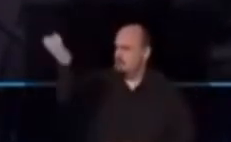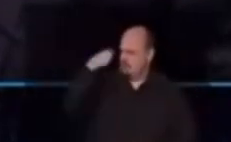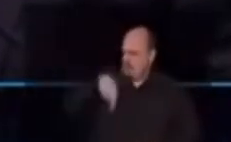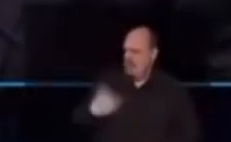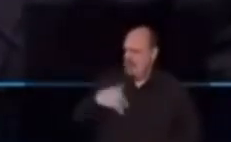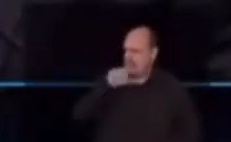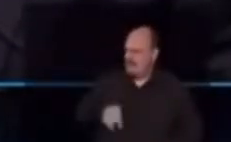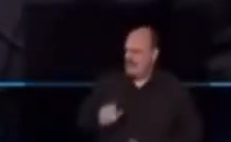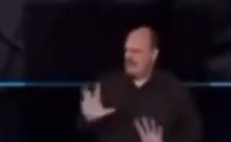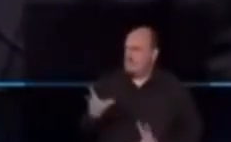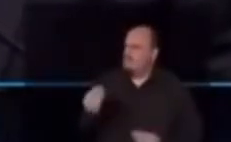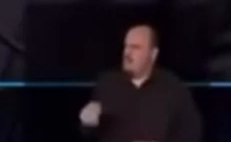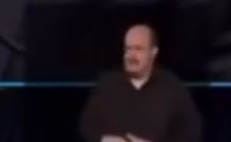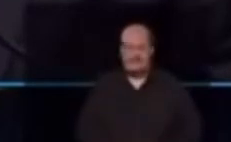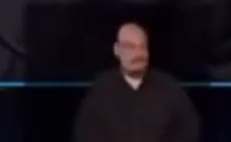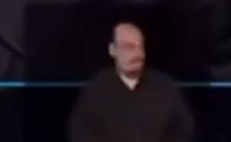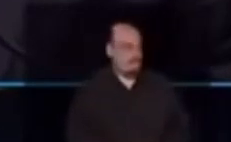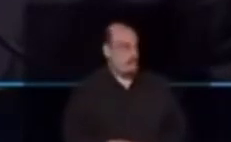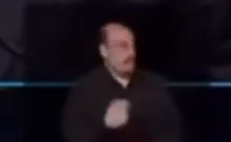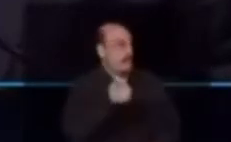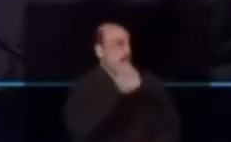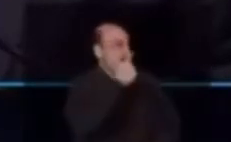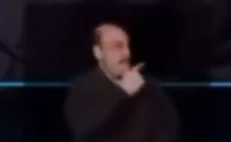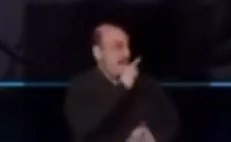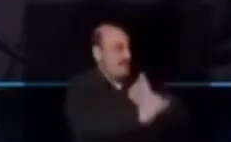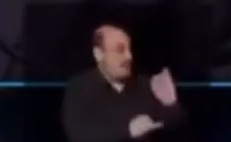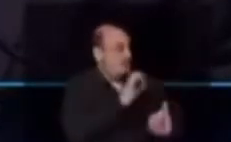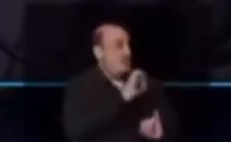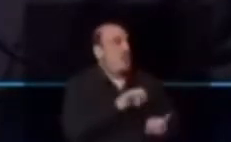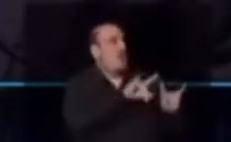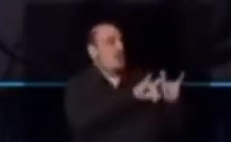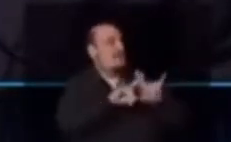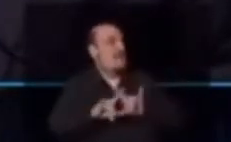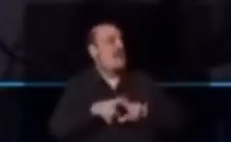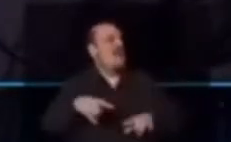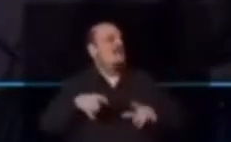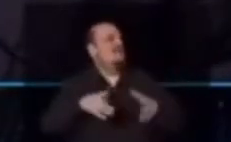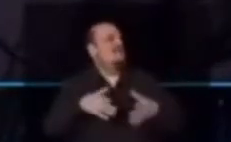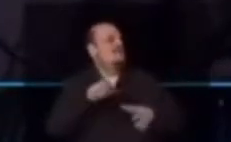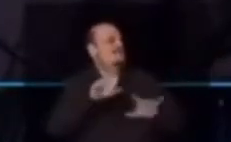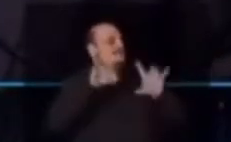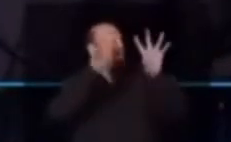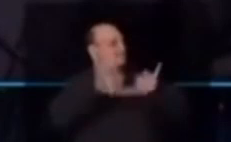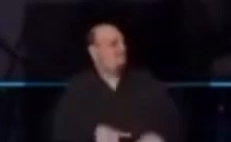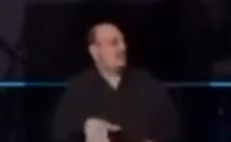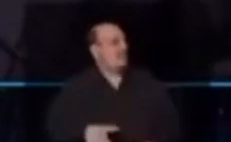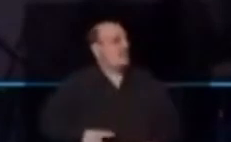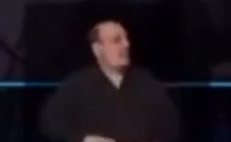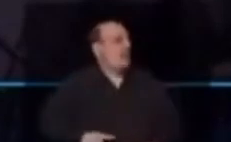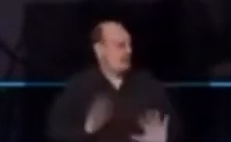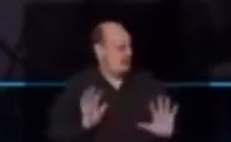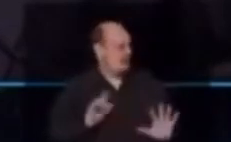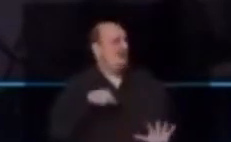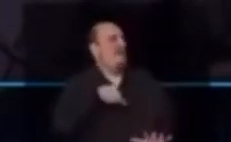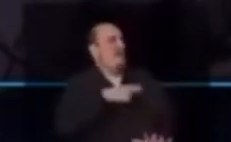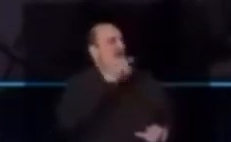m Yo no sé si eso te lo dictó macri el ricón del vago pero la verdad que es falso es una fake news de características se repite pero no